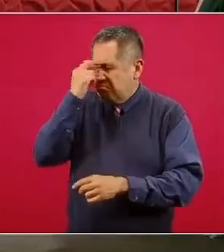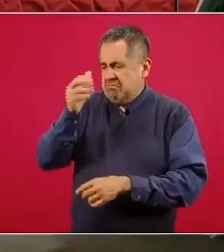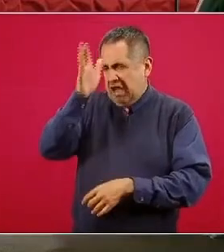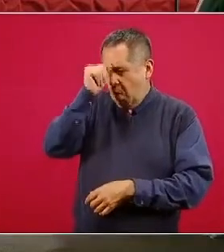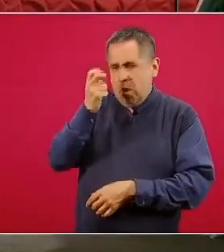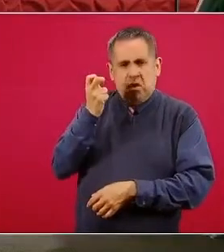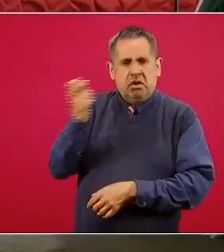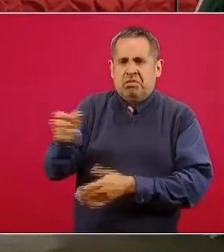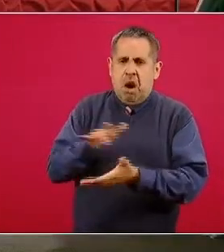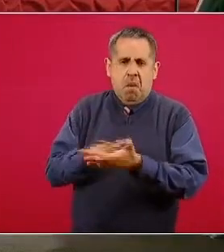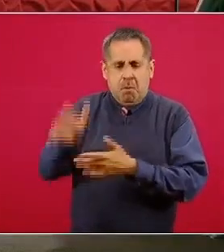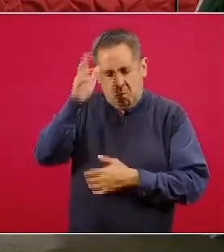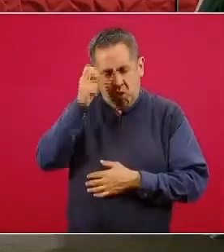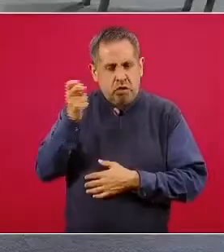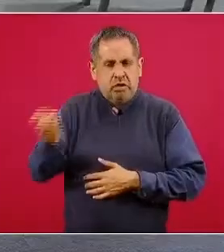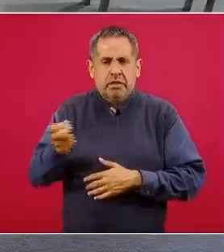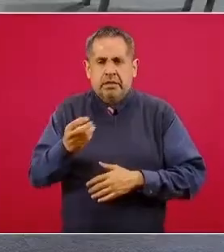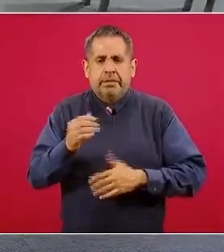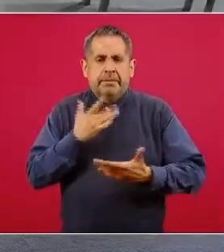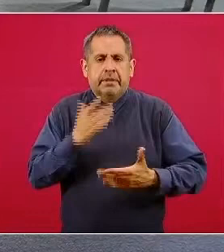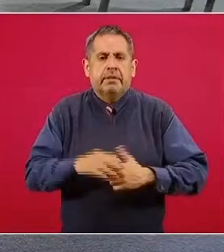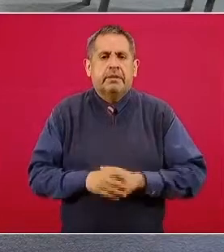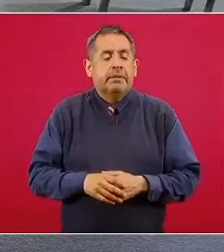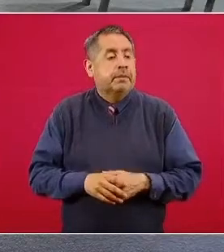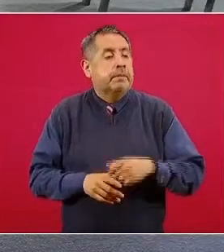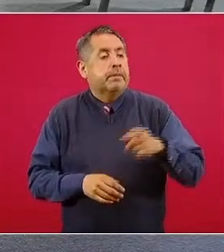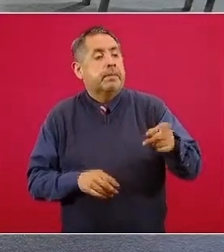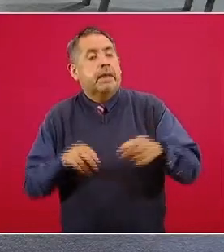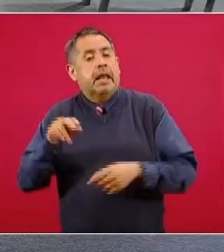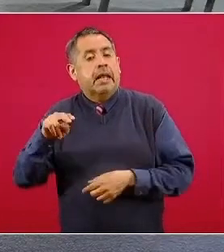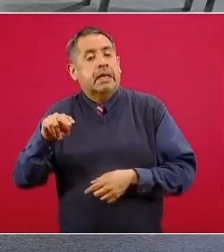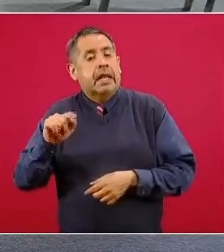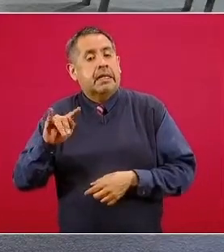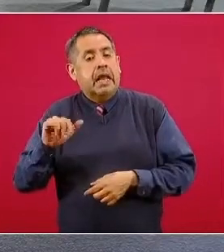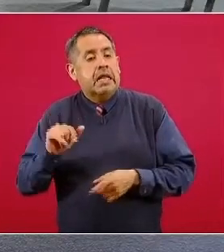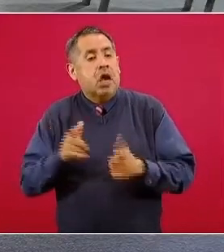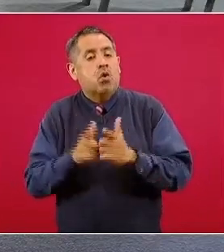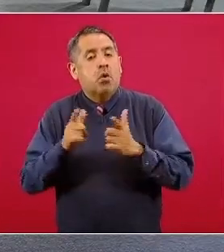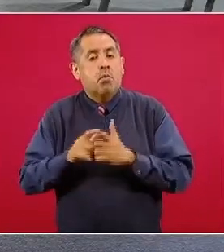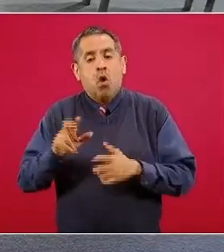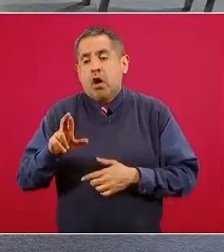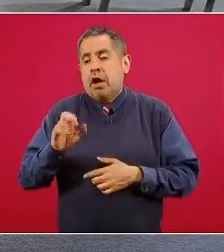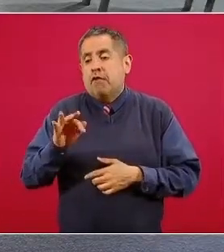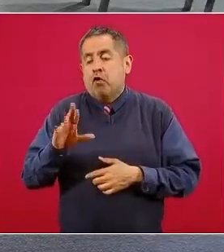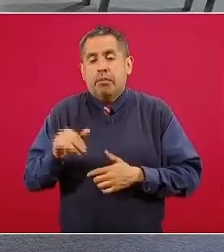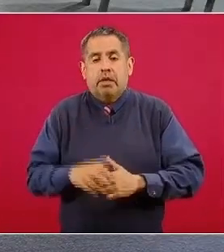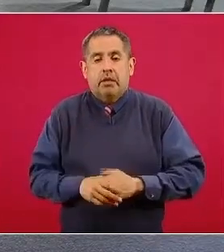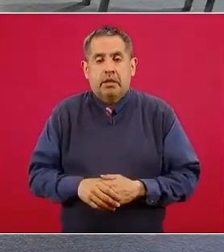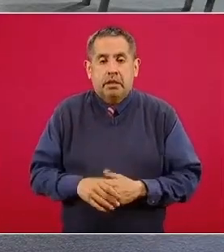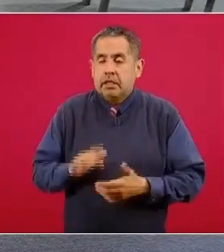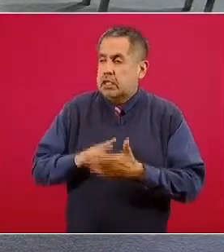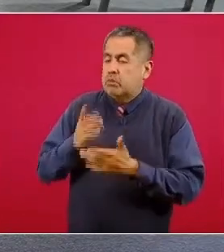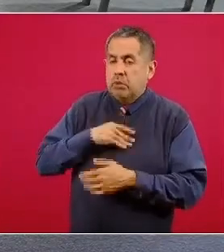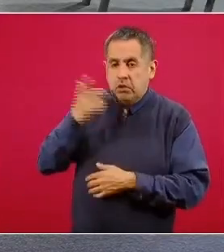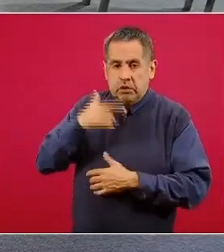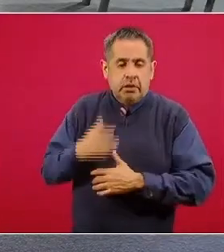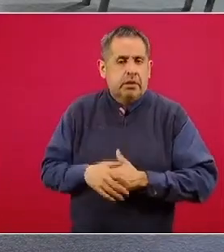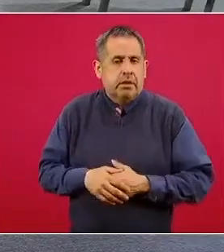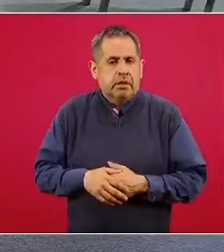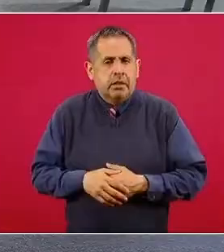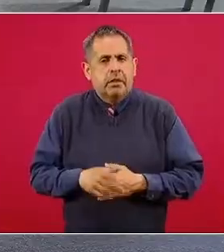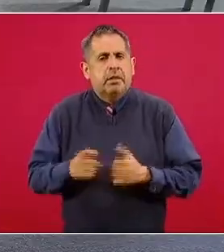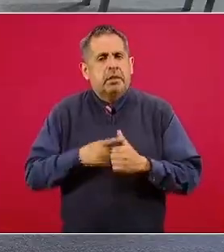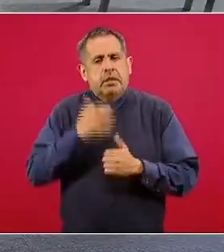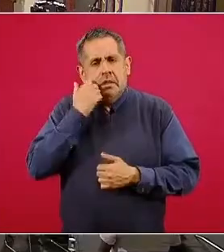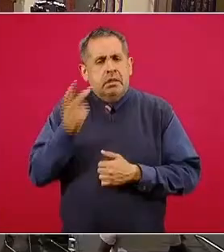acciones. Muchas gracias. Natalia Vitela, Grupo Reforma. Gracias, buenas noches. Bueno, primero quiero